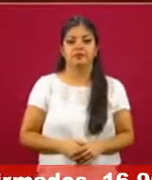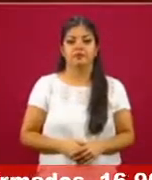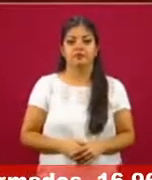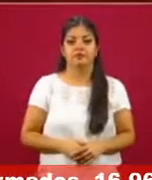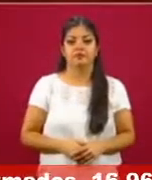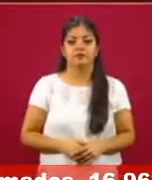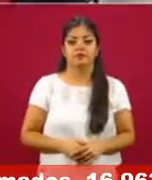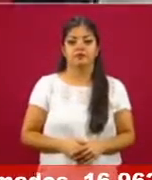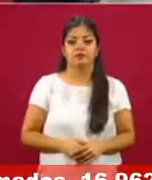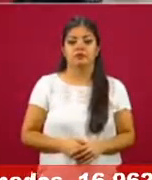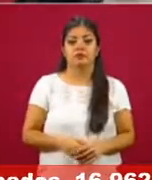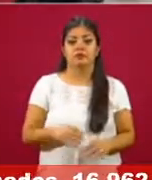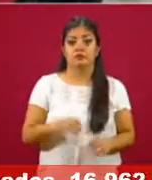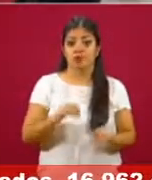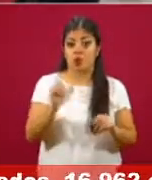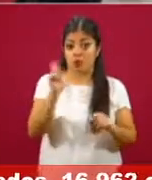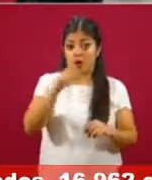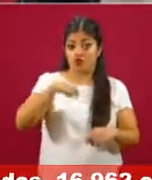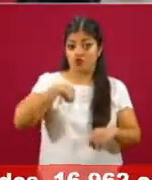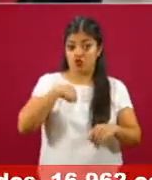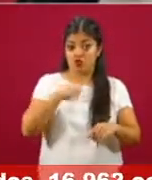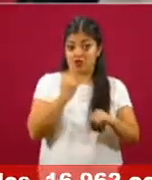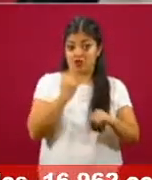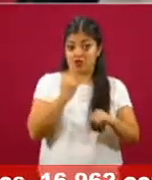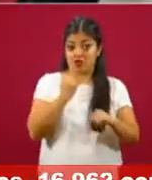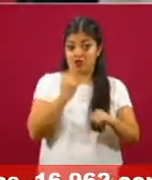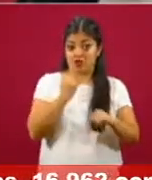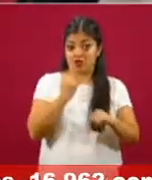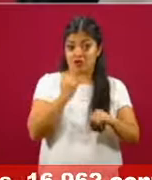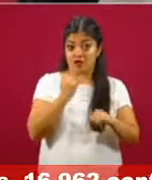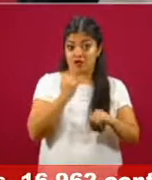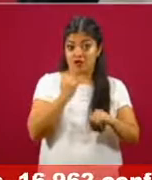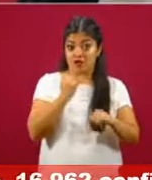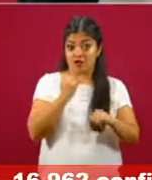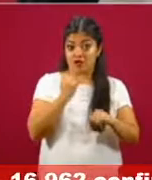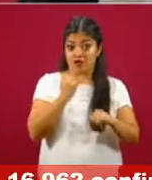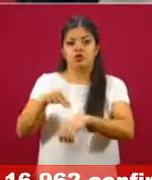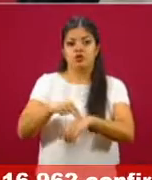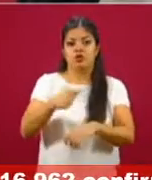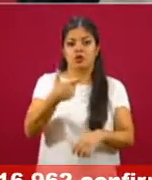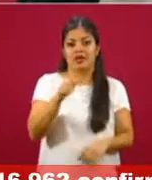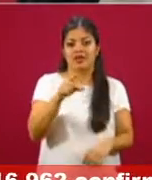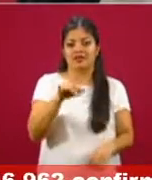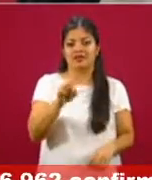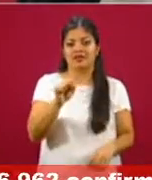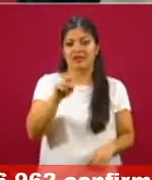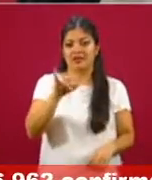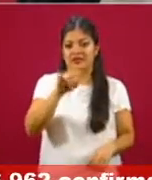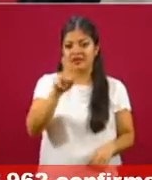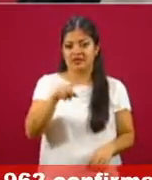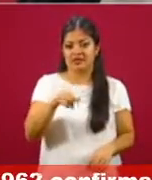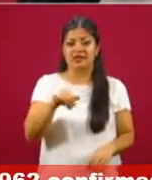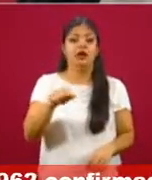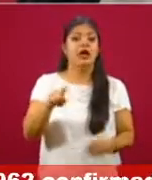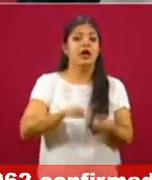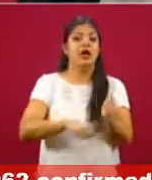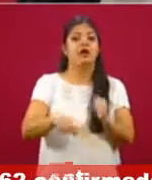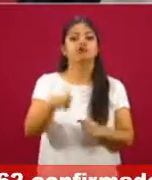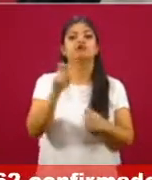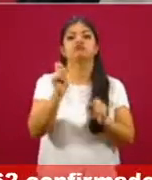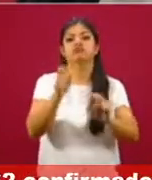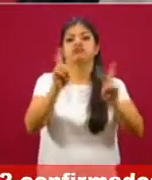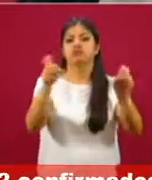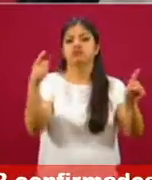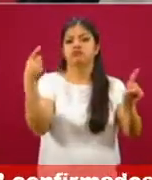Una vez que presente yo el informe técnico, dejaré todo en manos de el doctor Gadi Sabiki, quien conducirá el programa específico sobre el